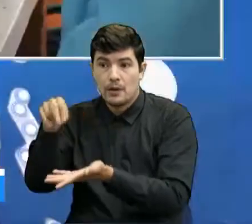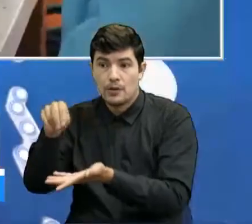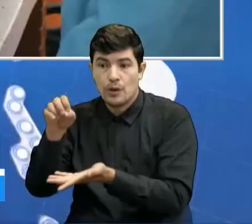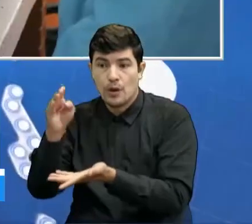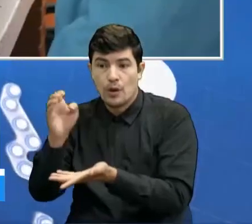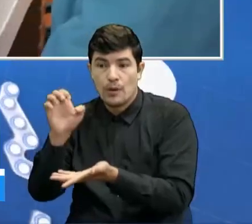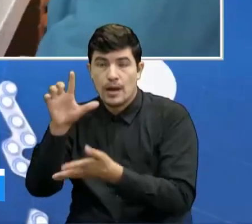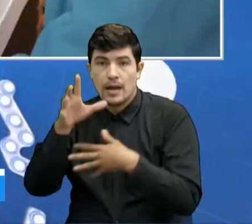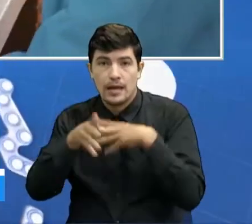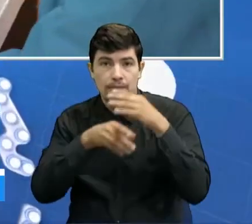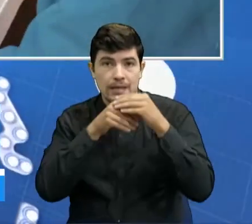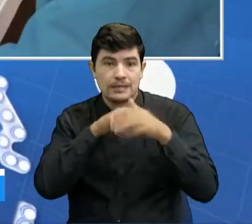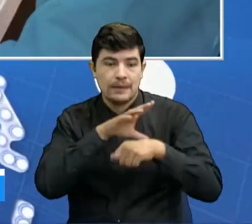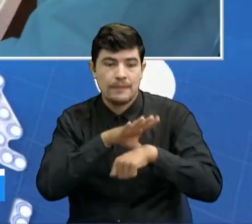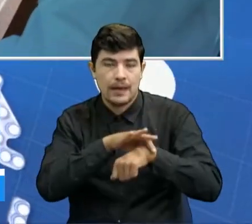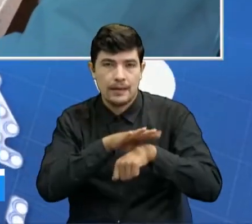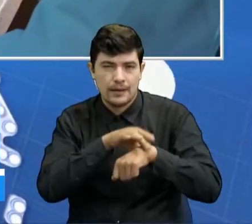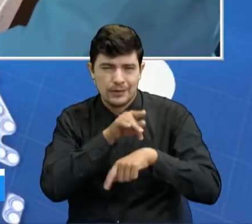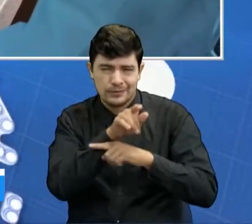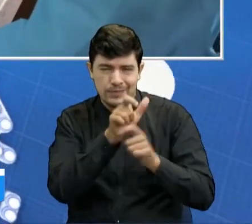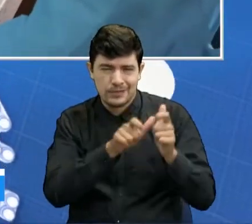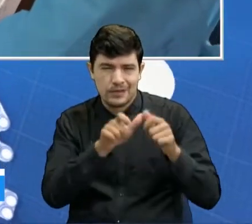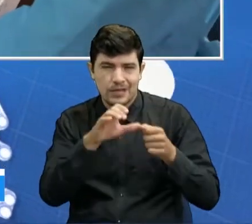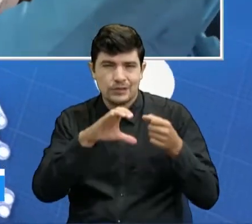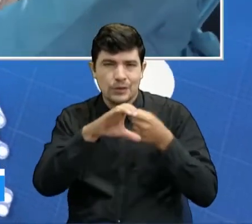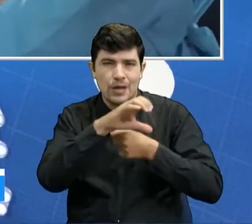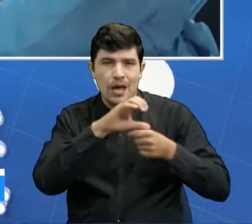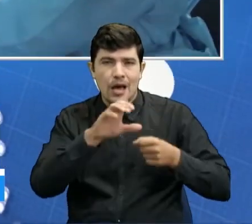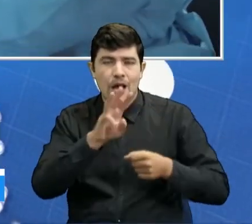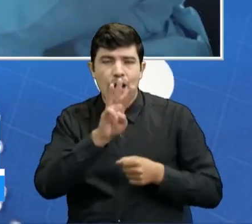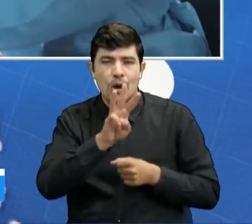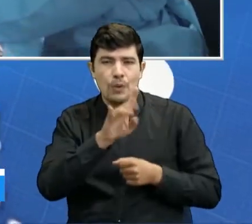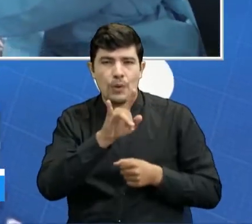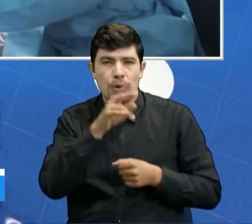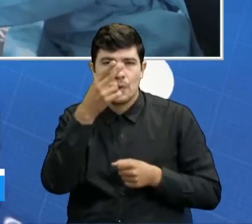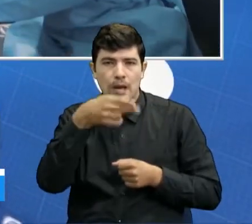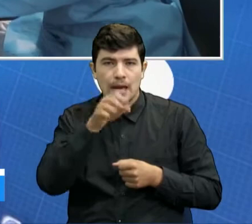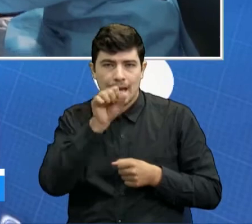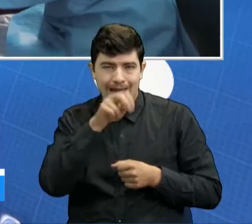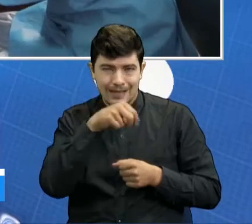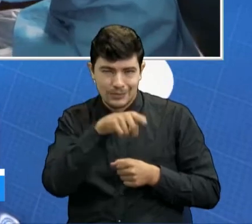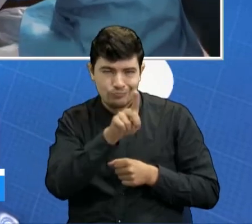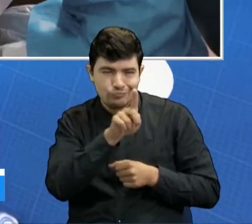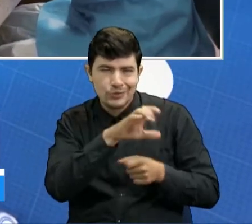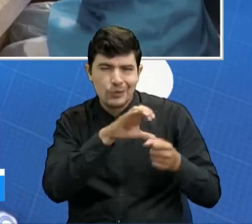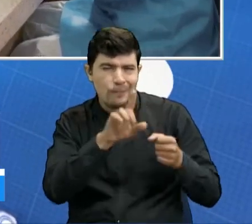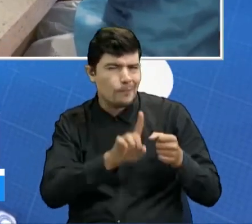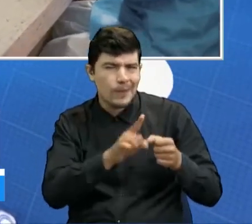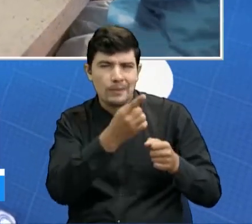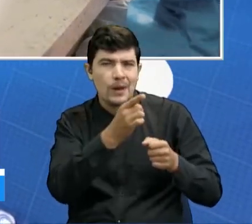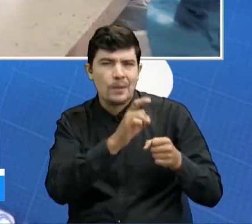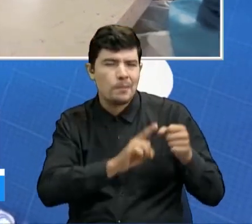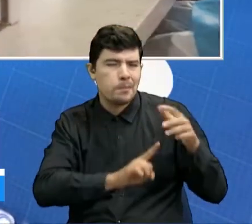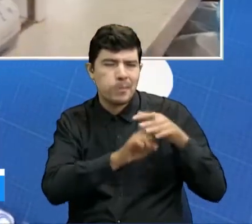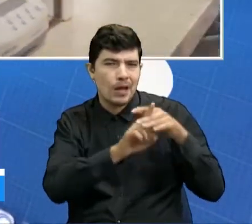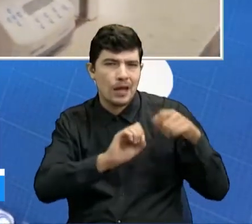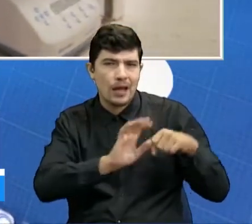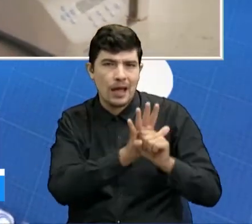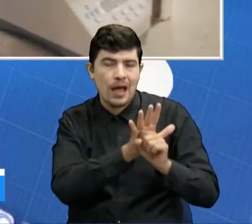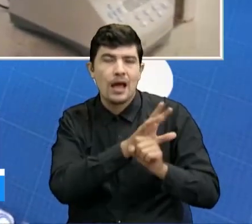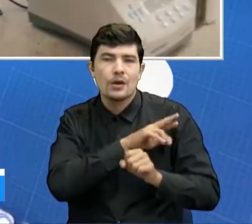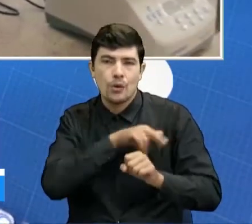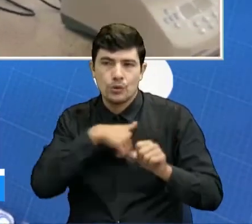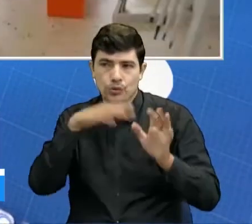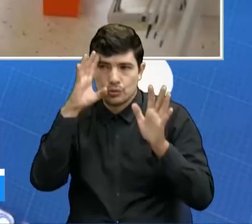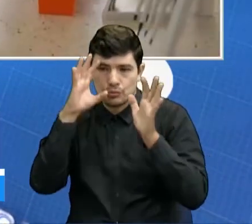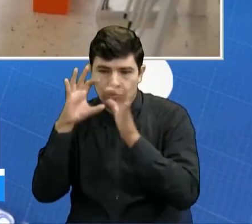Wuhan, 25 médicos colombianos, donde estamos trabajando sobre